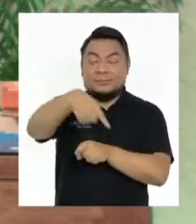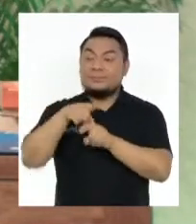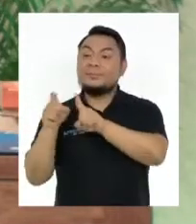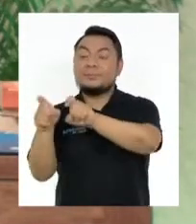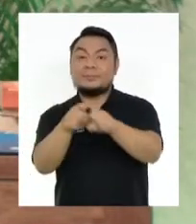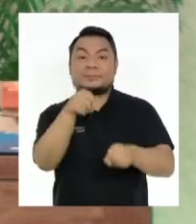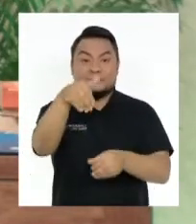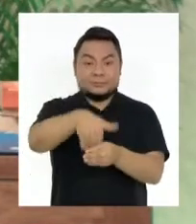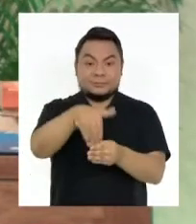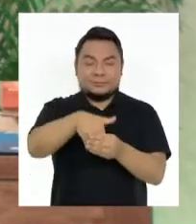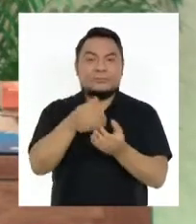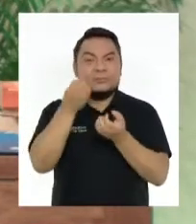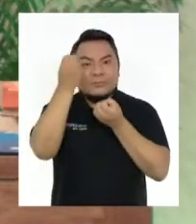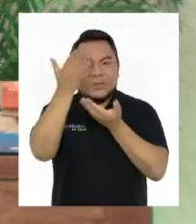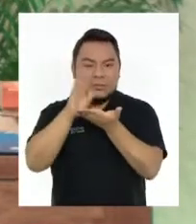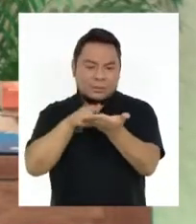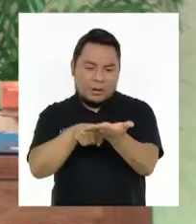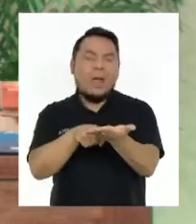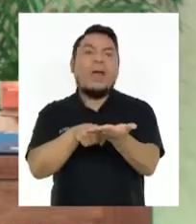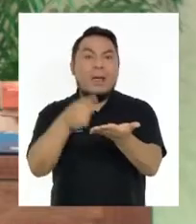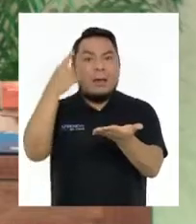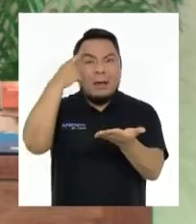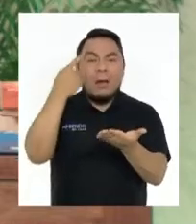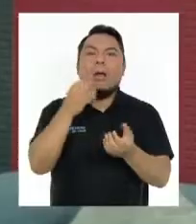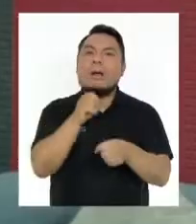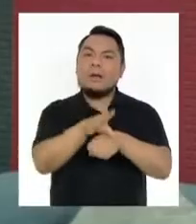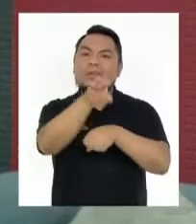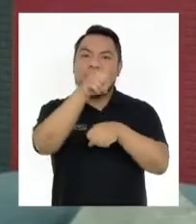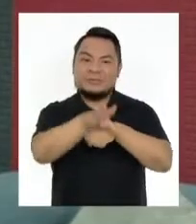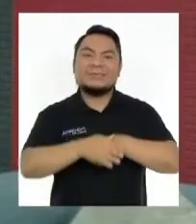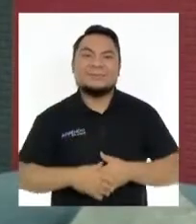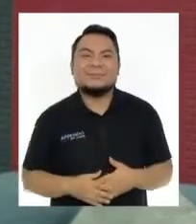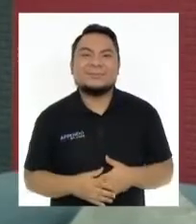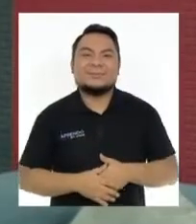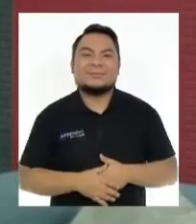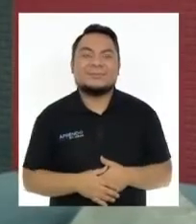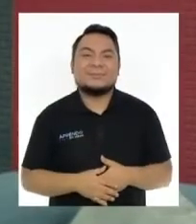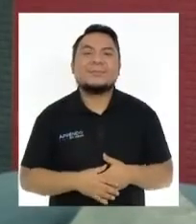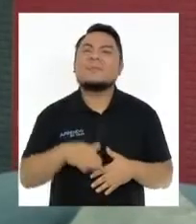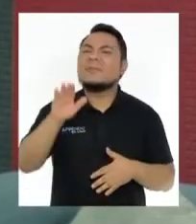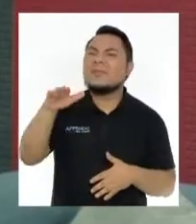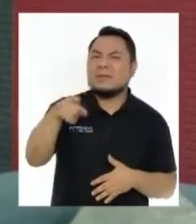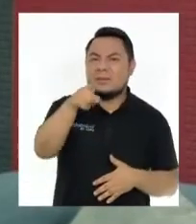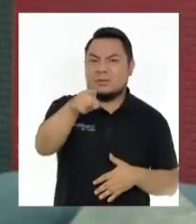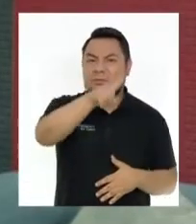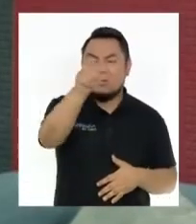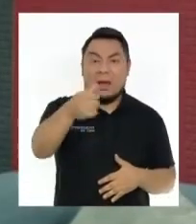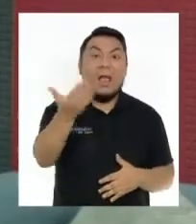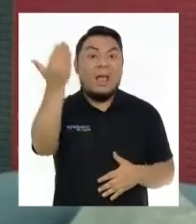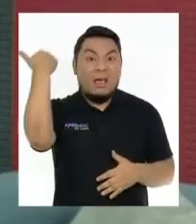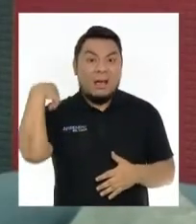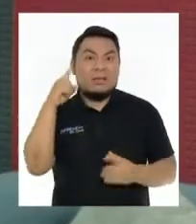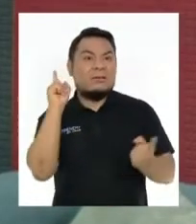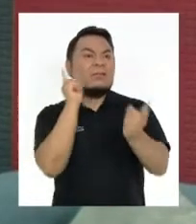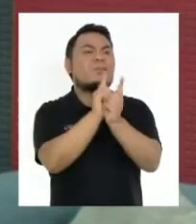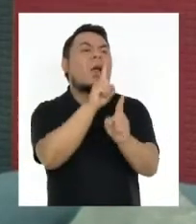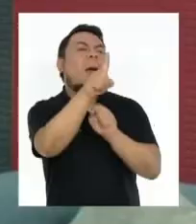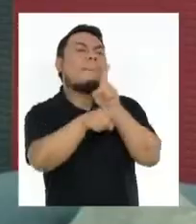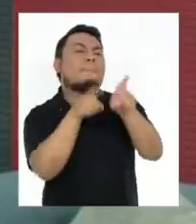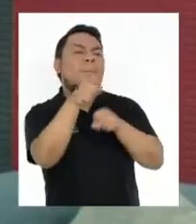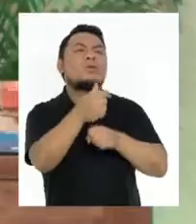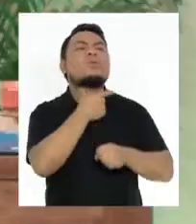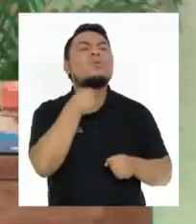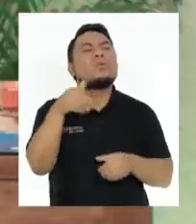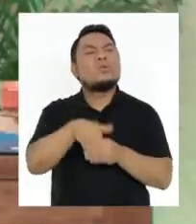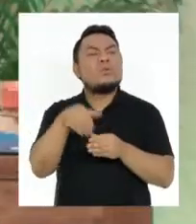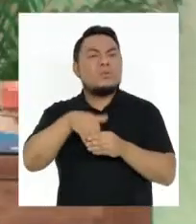electorales que nos permita establecer conclusiones y recomendaciones. Dime, ¿alguna vez te han encuestado acerca de tus preferencias